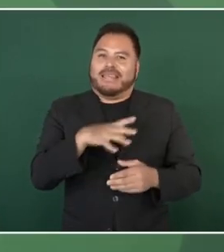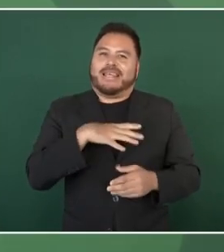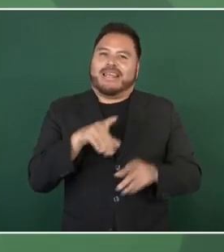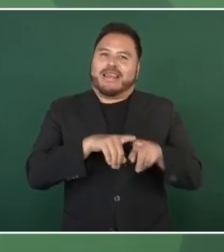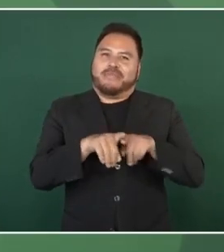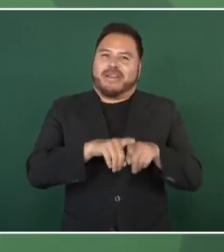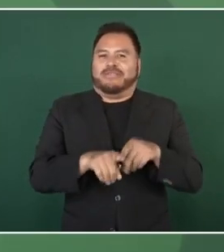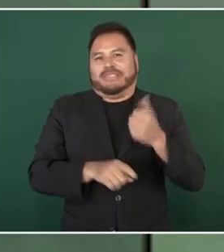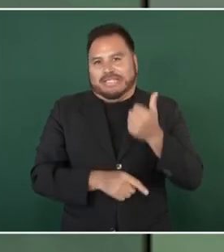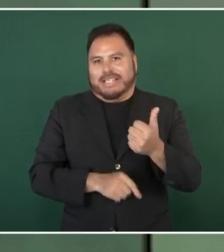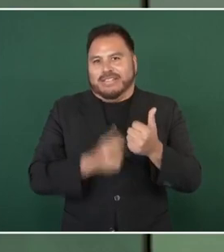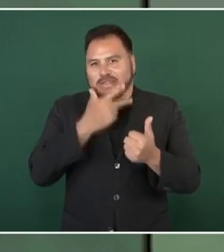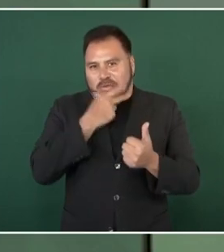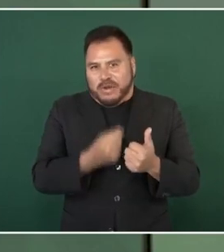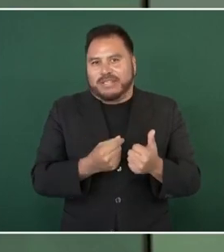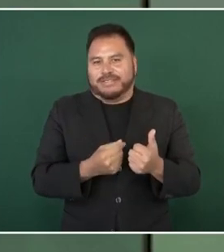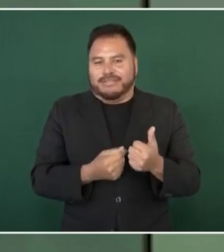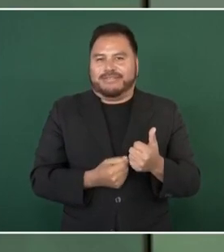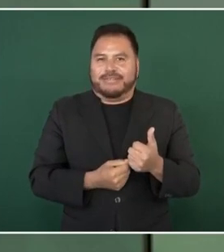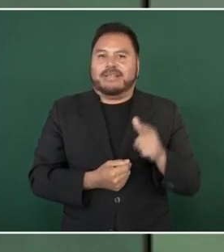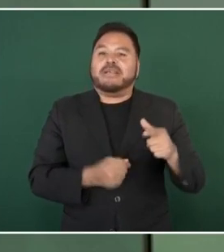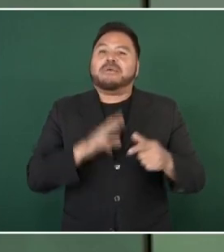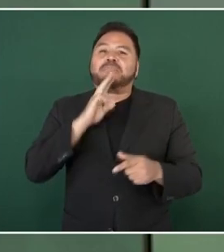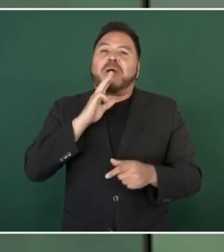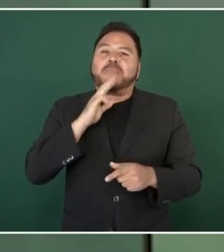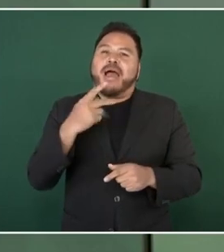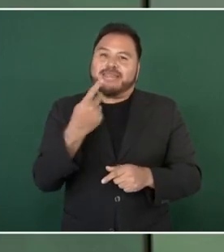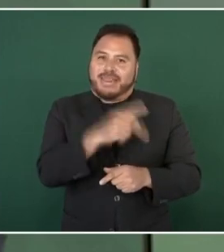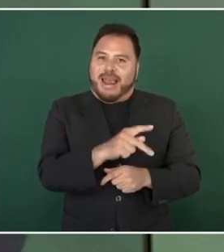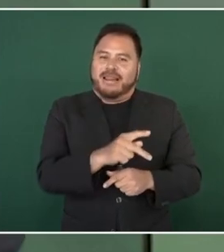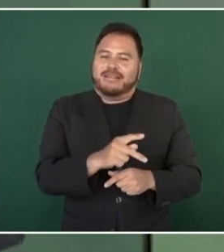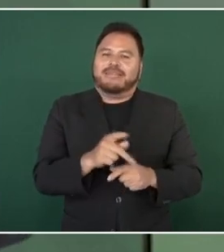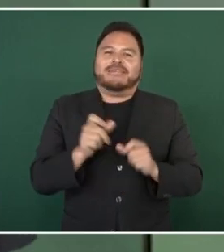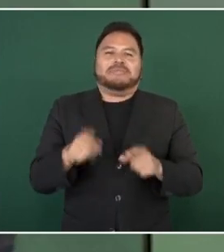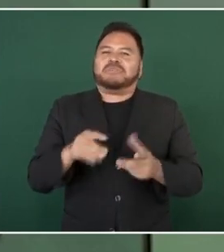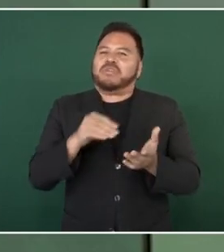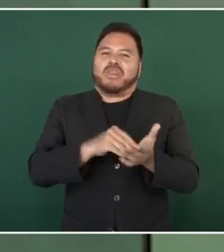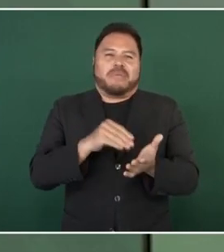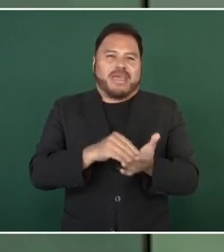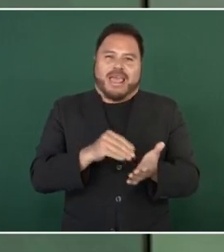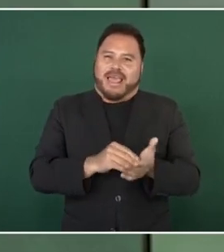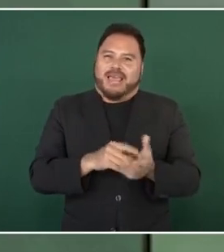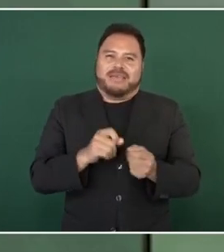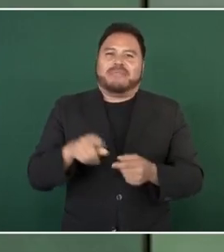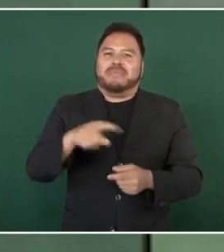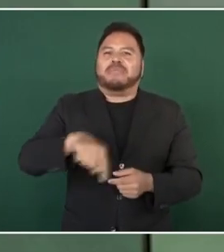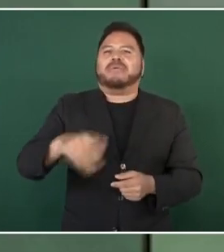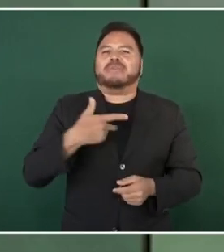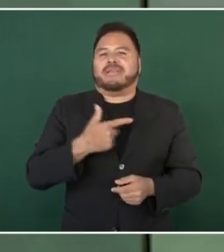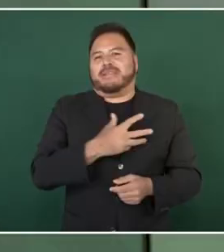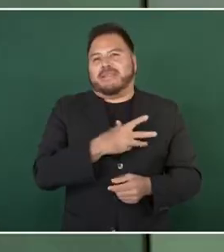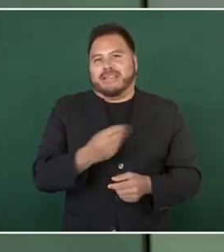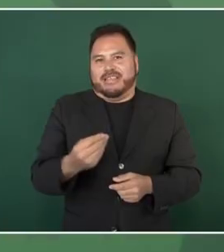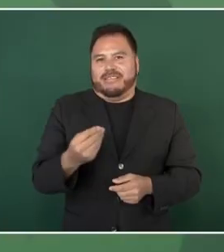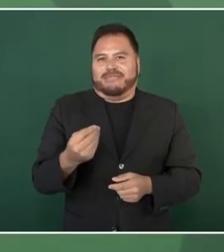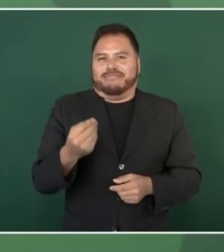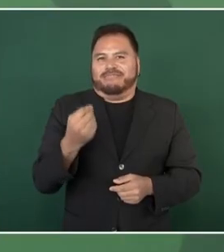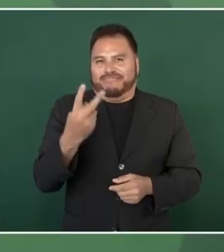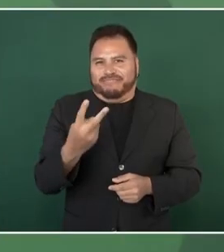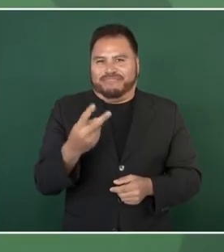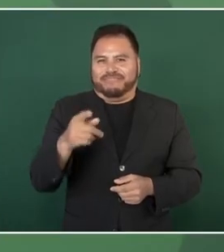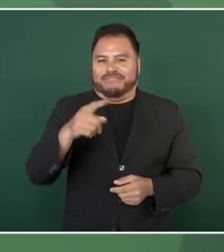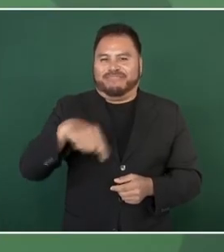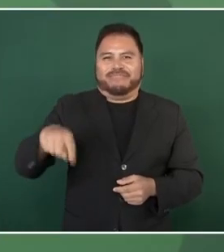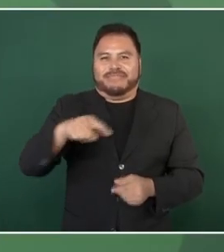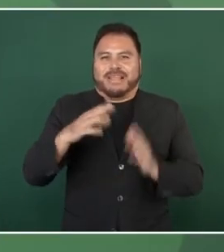hermanos, hombres, y la mamá todavía tiene ahí a 2 de más de 40